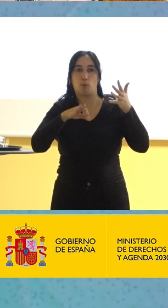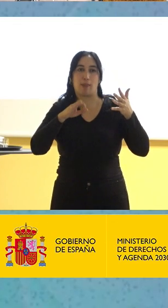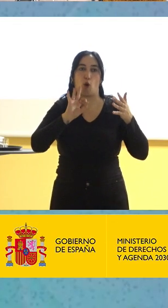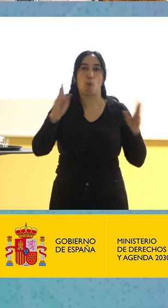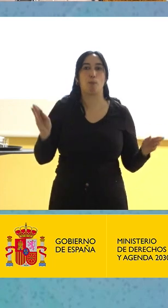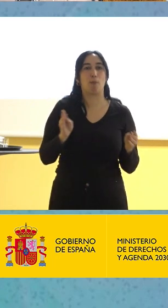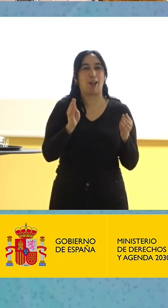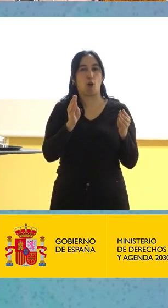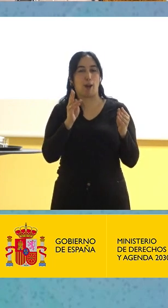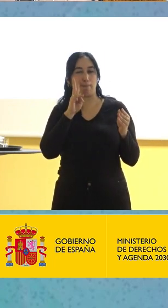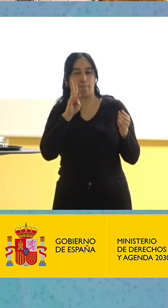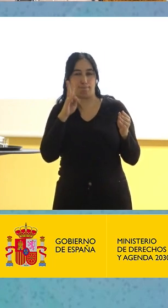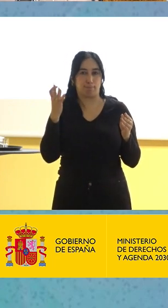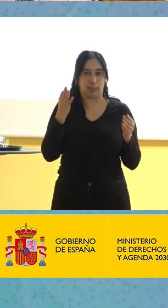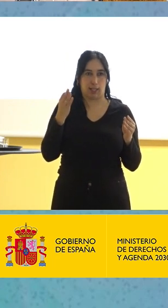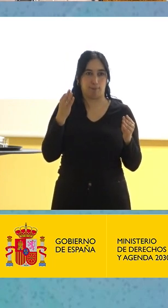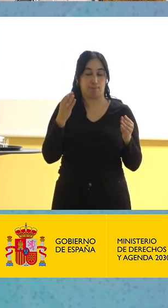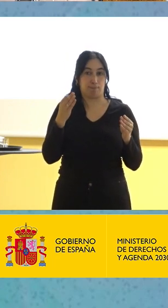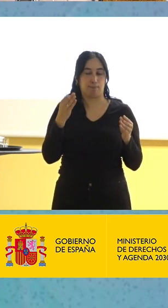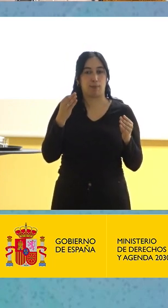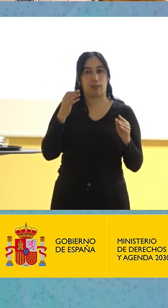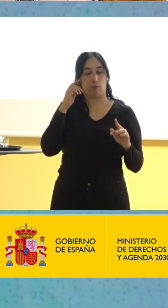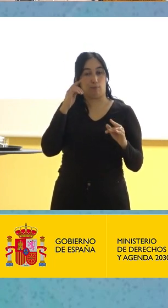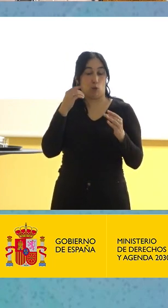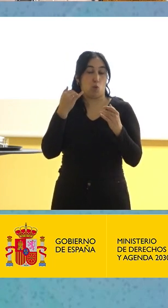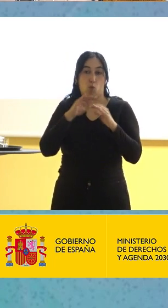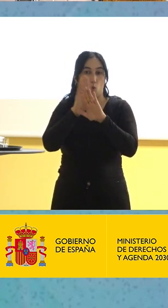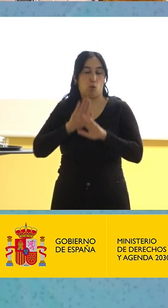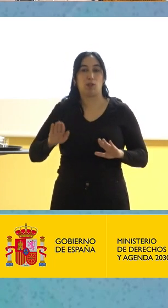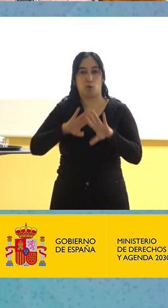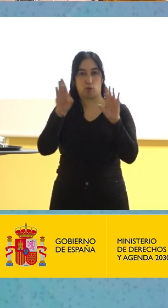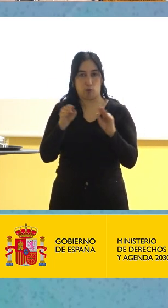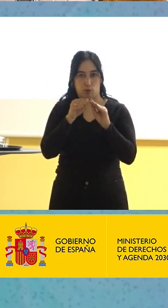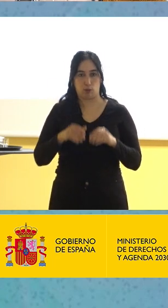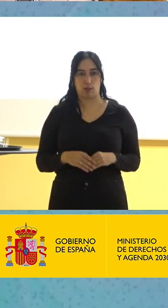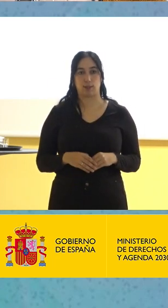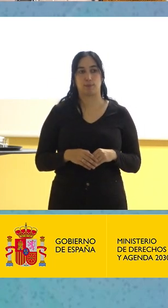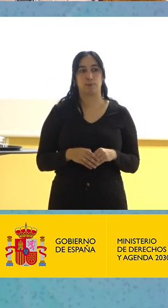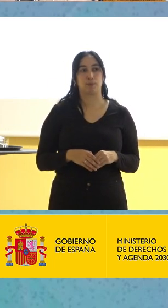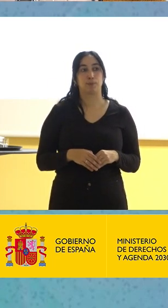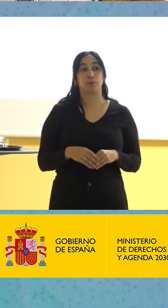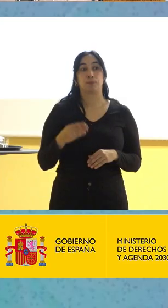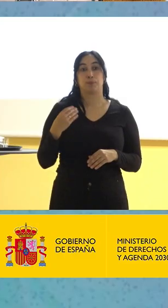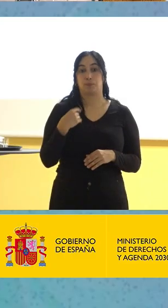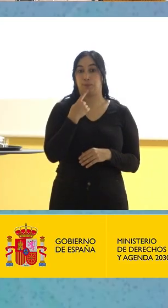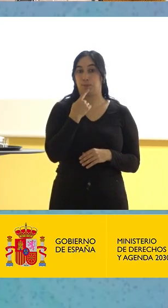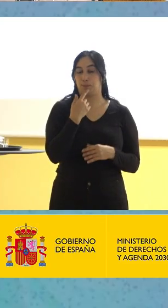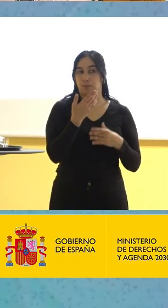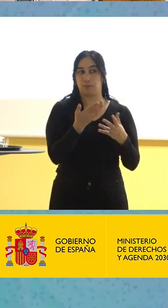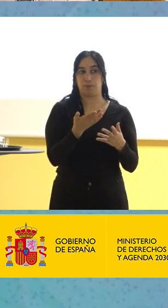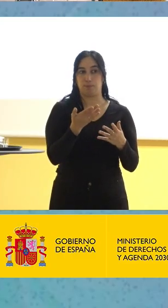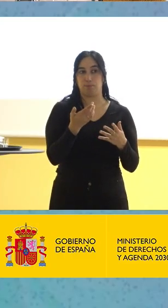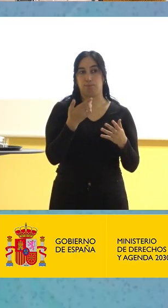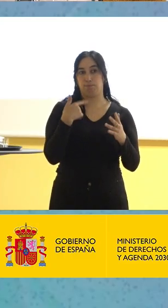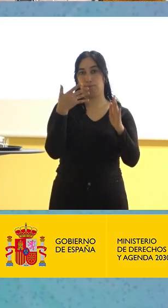mejoras hemos encontrado en el estudio, para terminar con las conclusiones. Pues como decíamos, ¿no? Lo